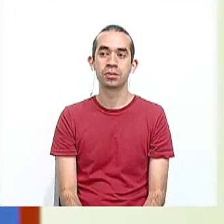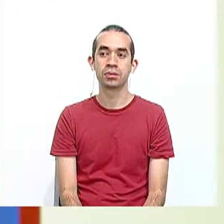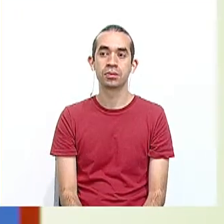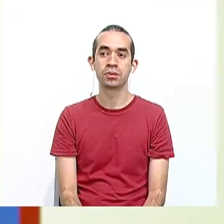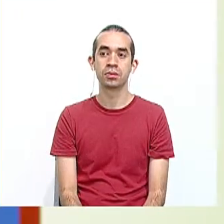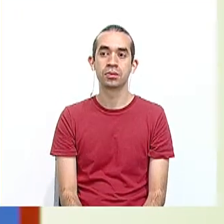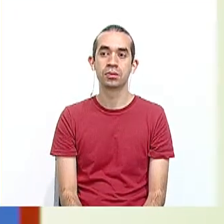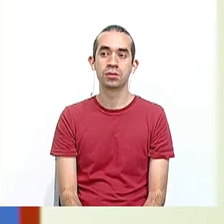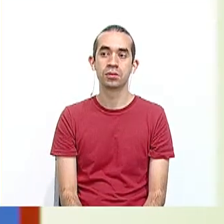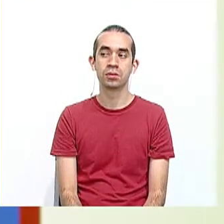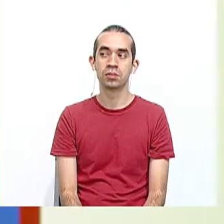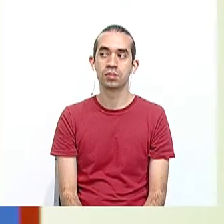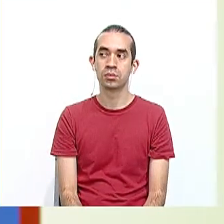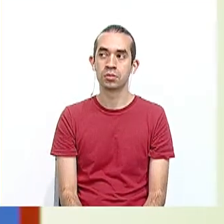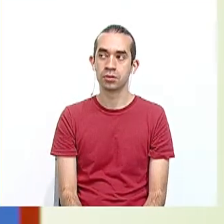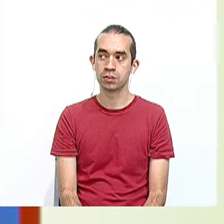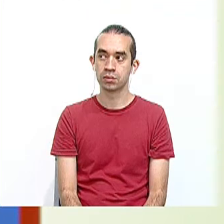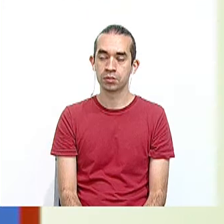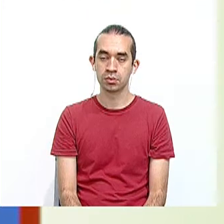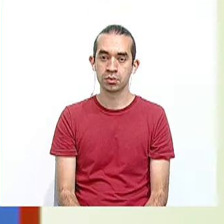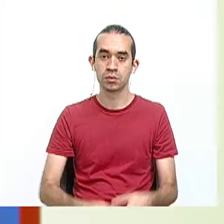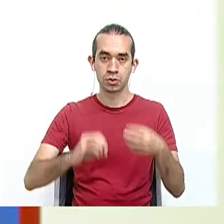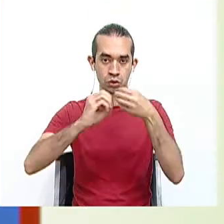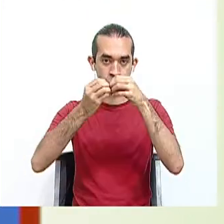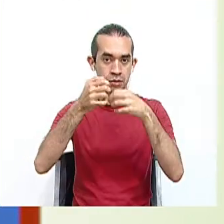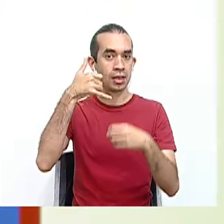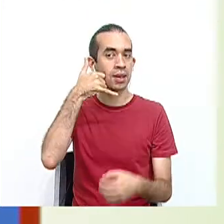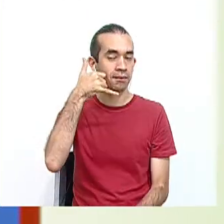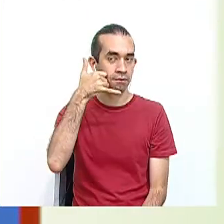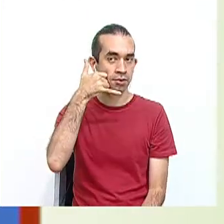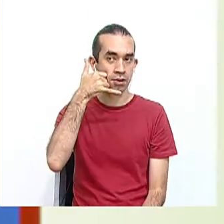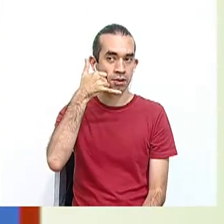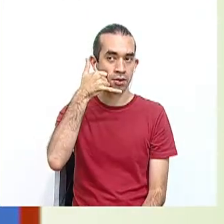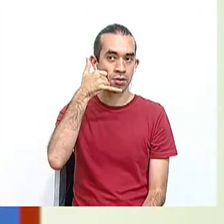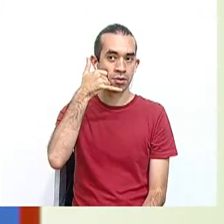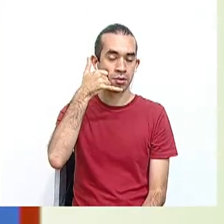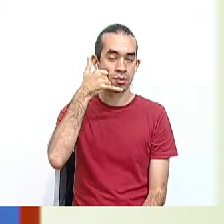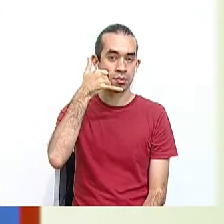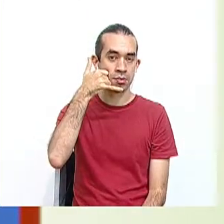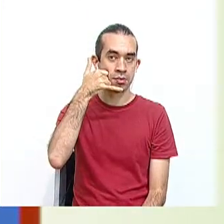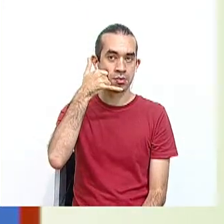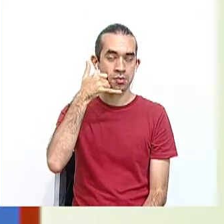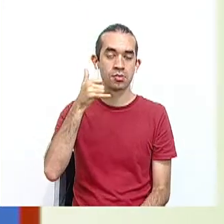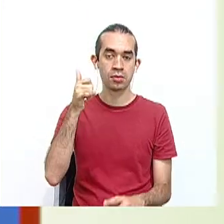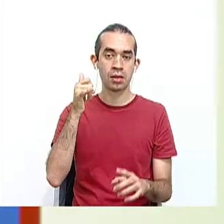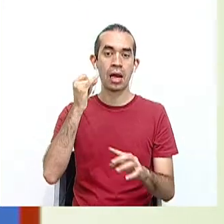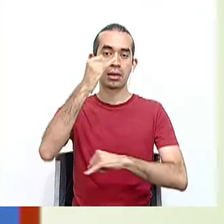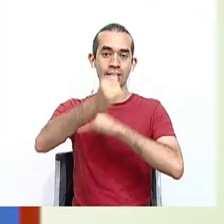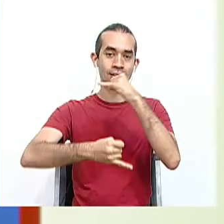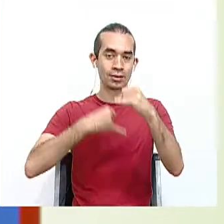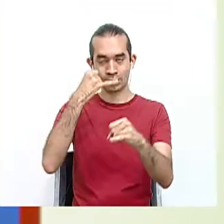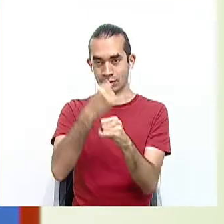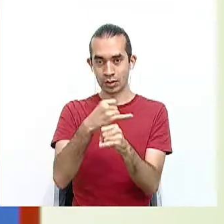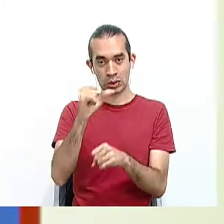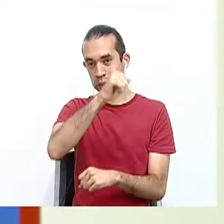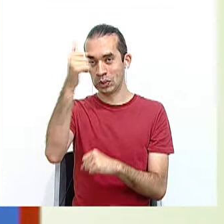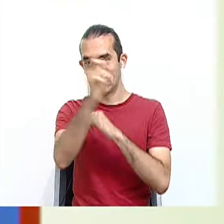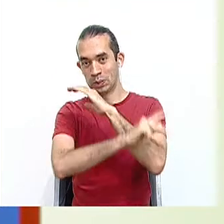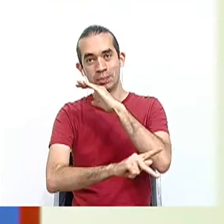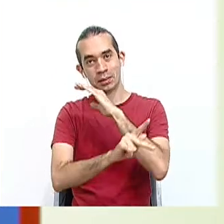Cuando debamos expresar este número telefónico en contexto internacional, debemos